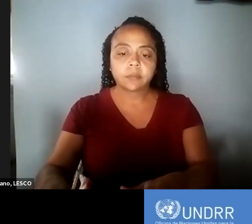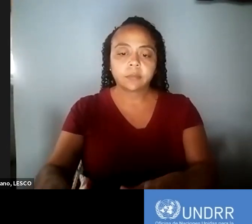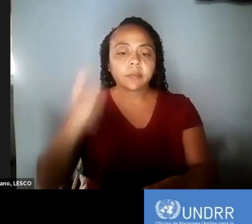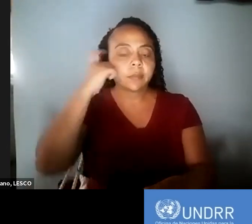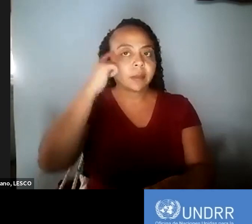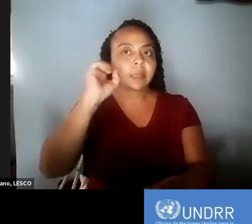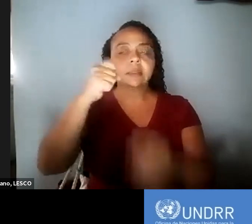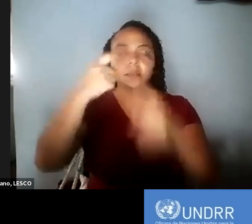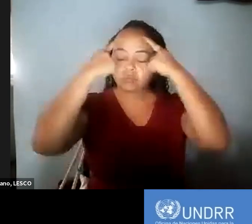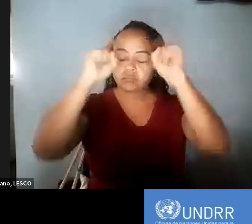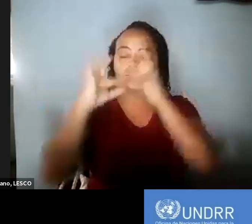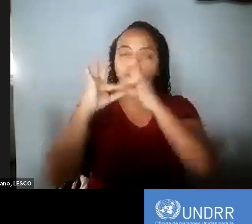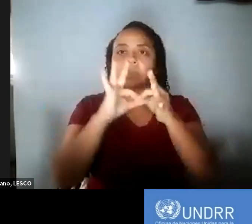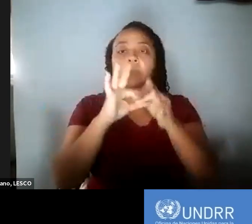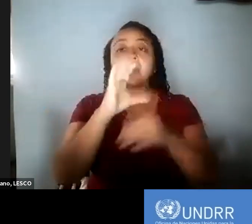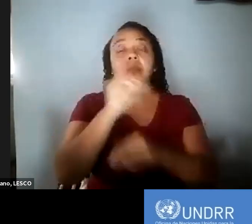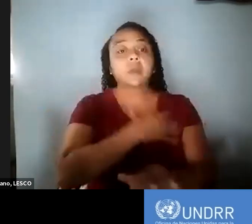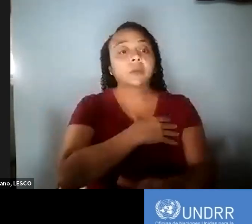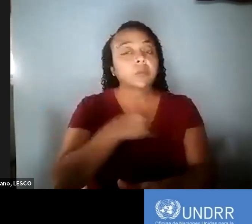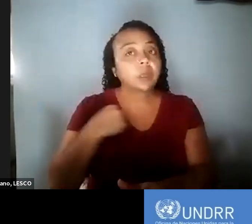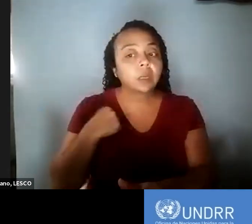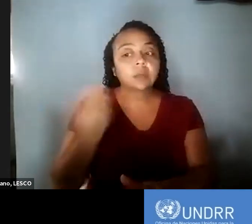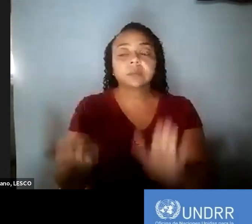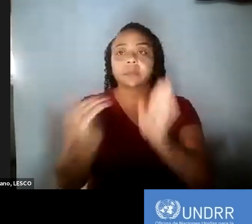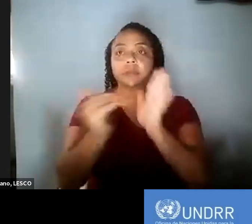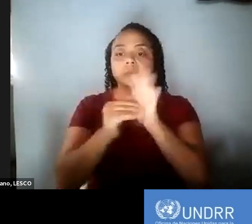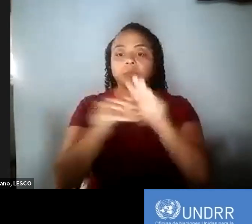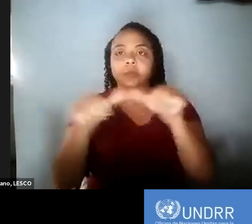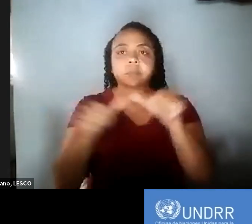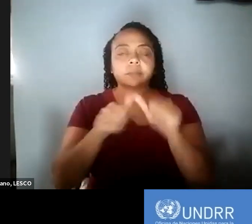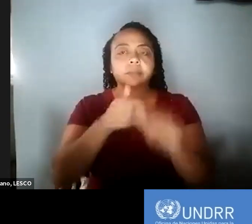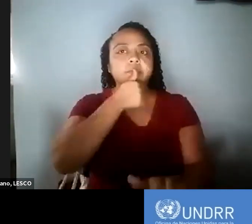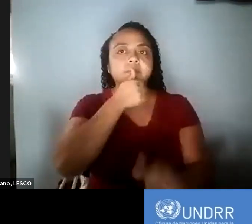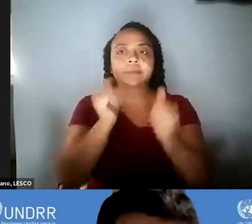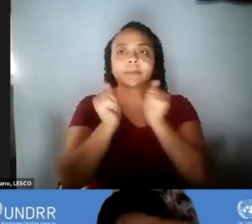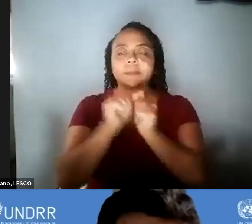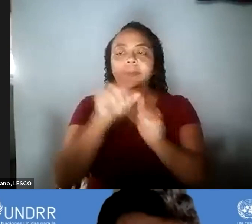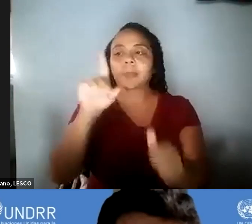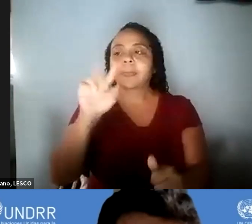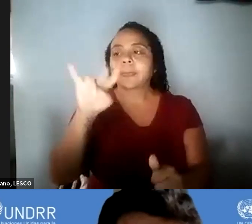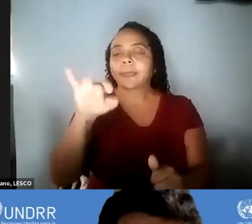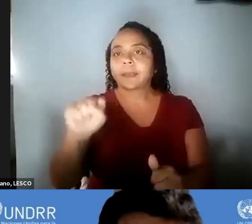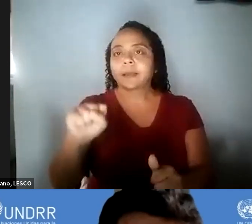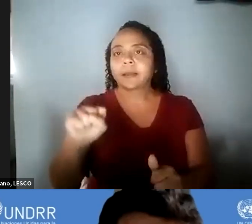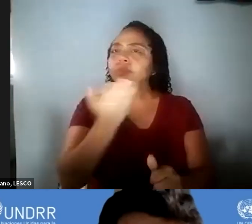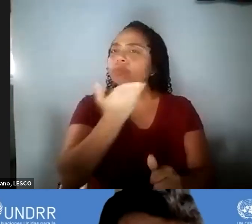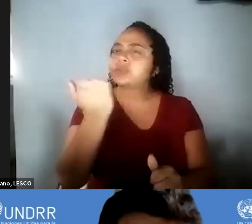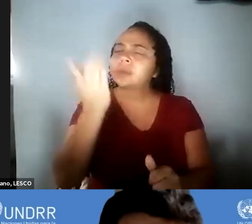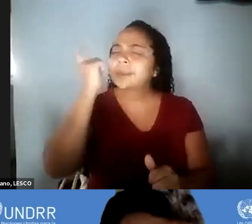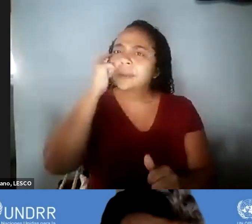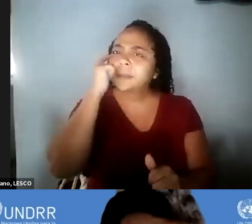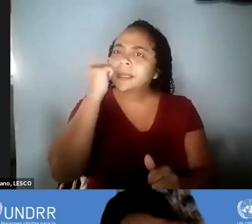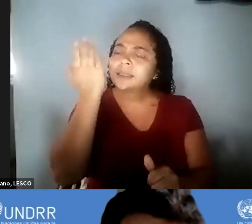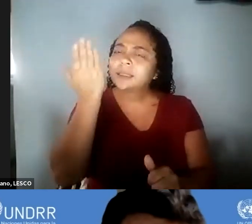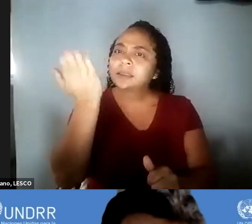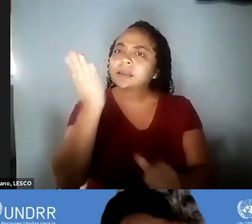a lograr en conjunto y me gustaría pasar otra vez al sector privado con davies davies tú qué piensas cuál es cuáles son